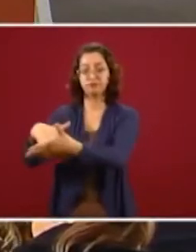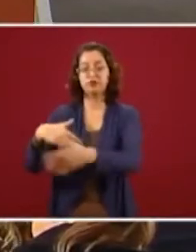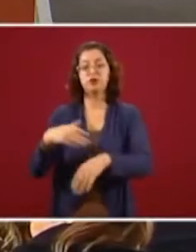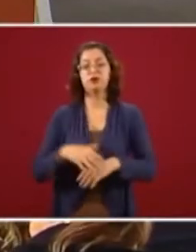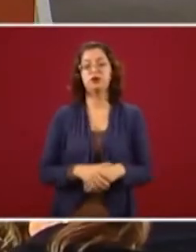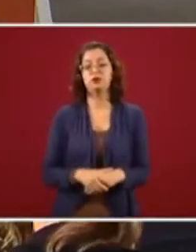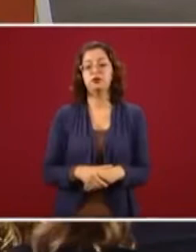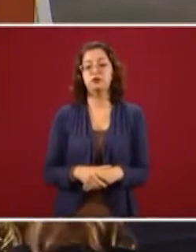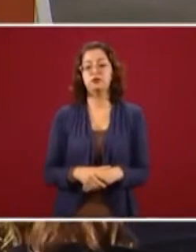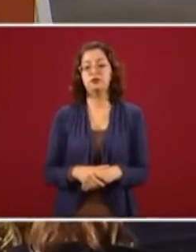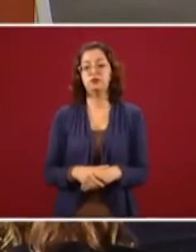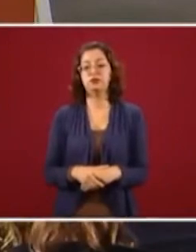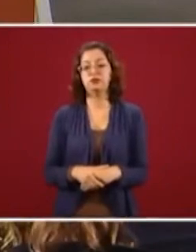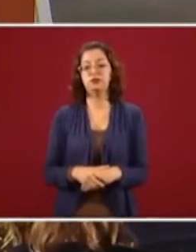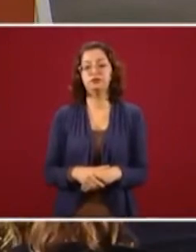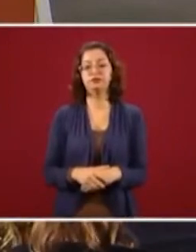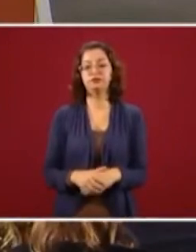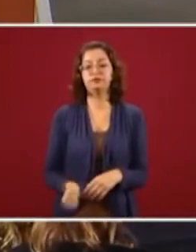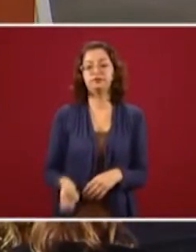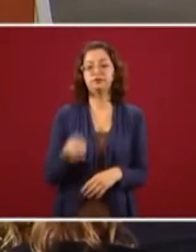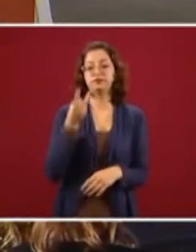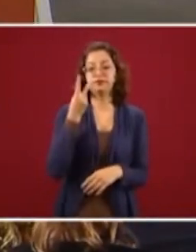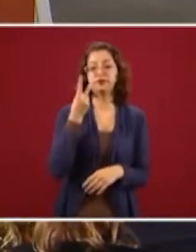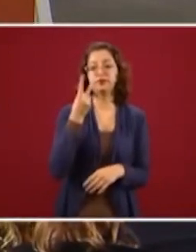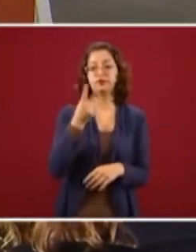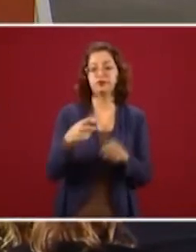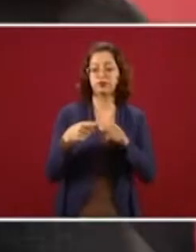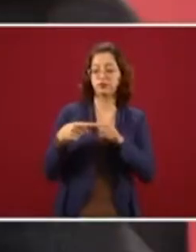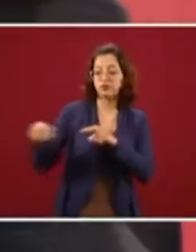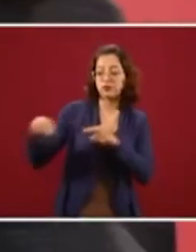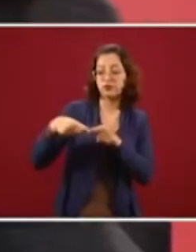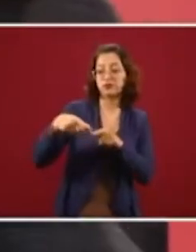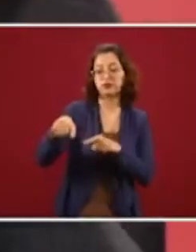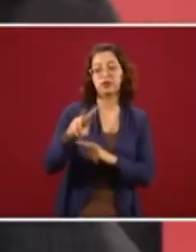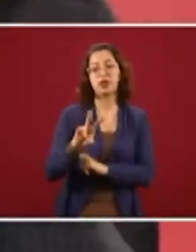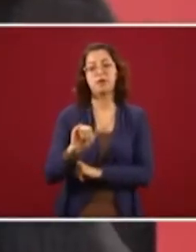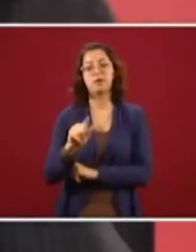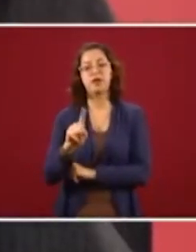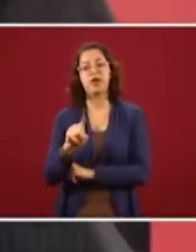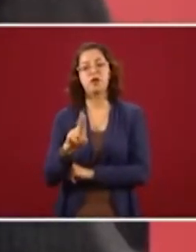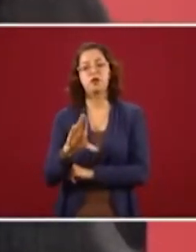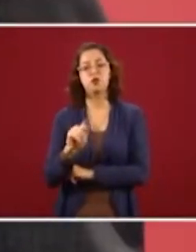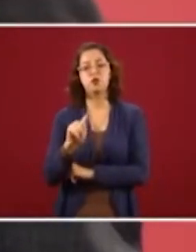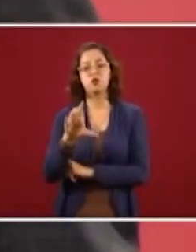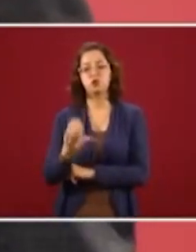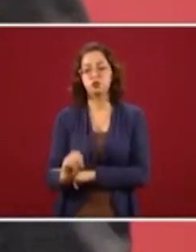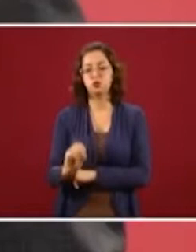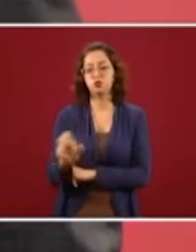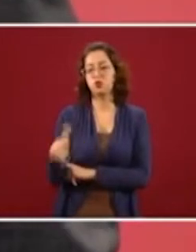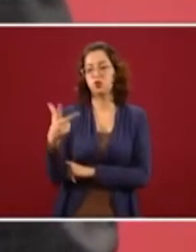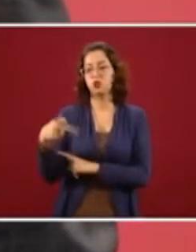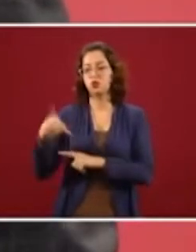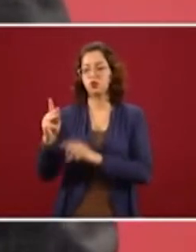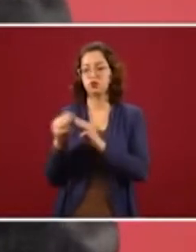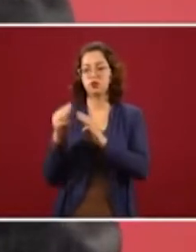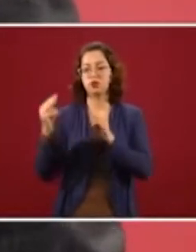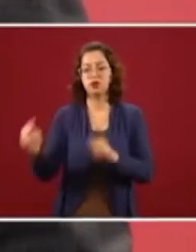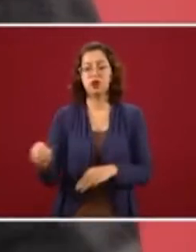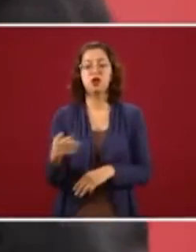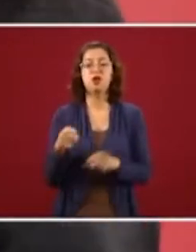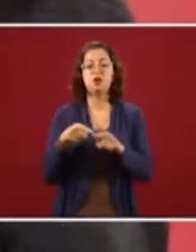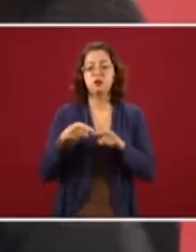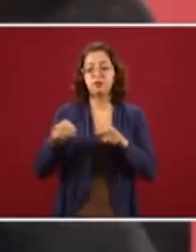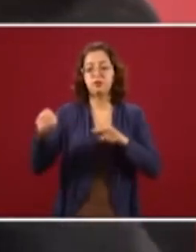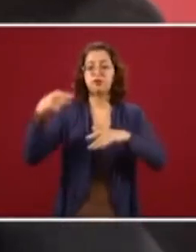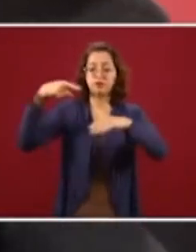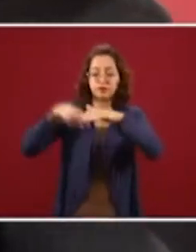tiene 2 tramos de viaducto de 8 kilómetros aproximadamente cada uno y un tramo de 5.3 kilómetros